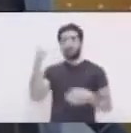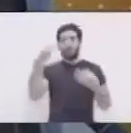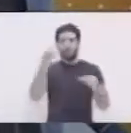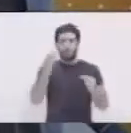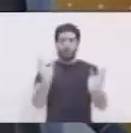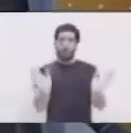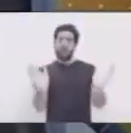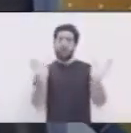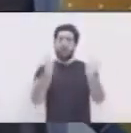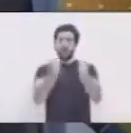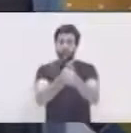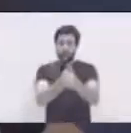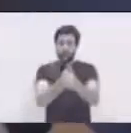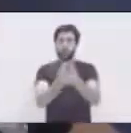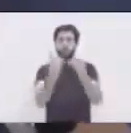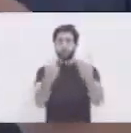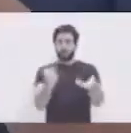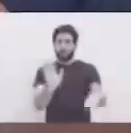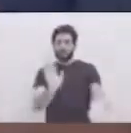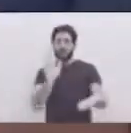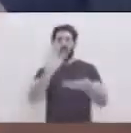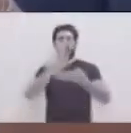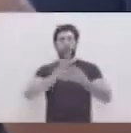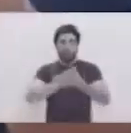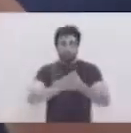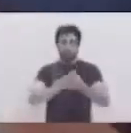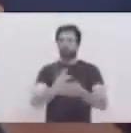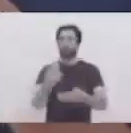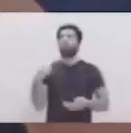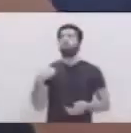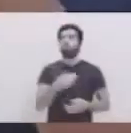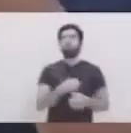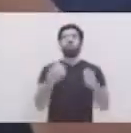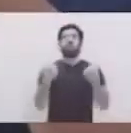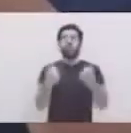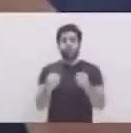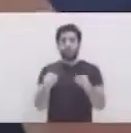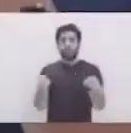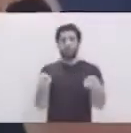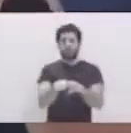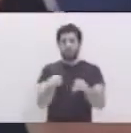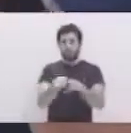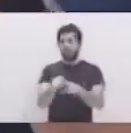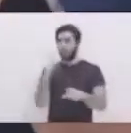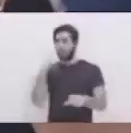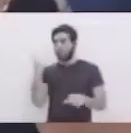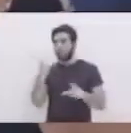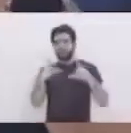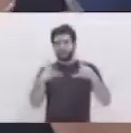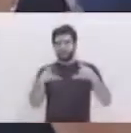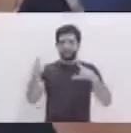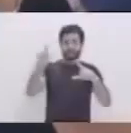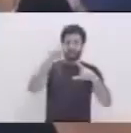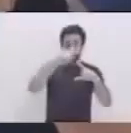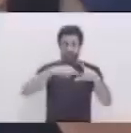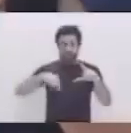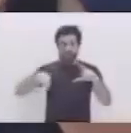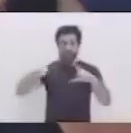a doblar otra vez a la mitad y vamos a hacer como la mitad de un círculo, ¿ok?